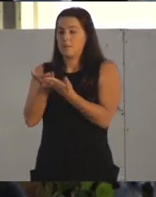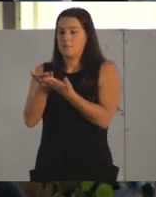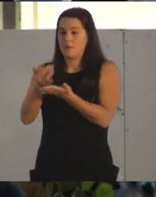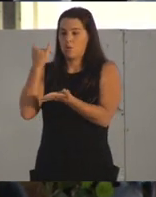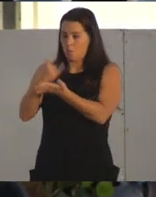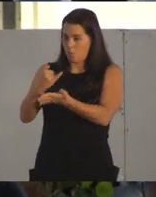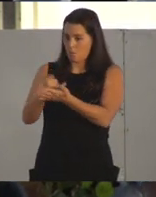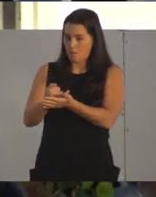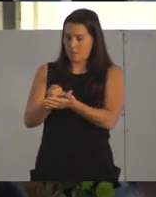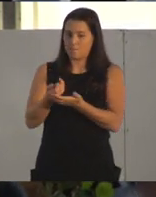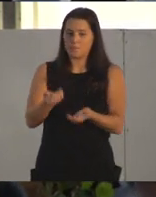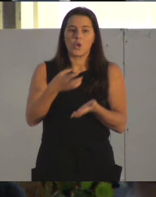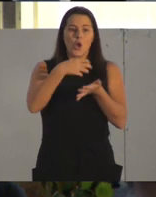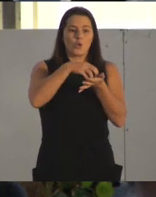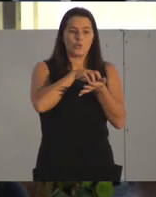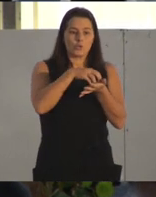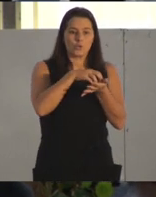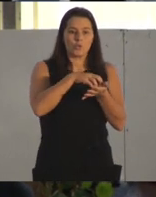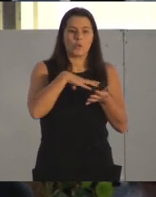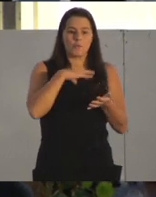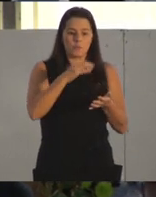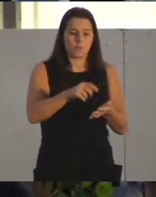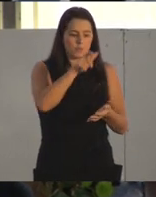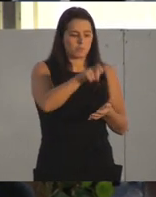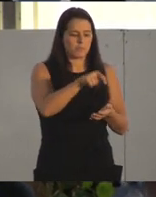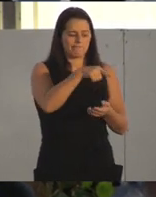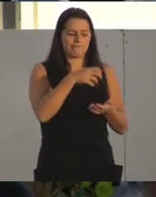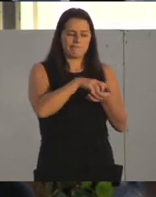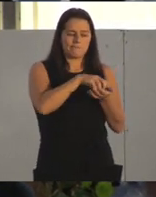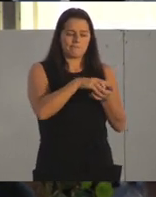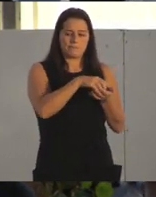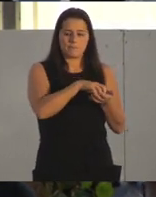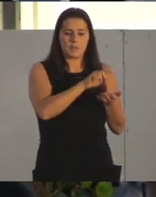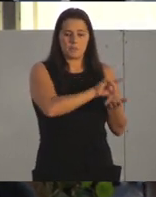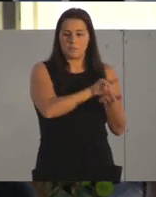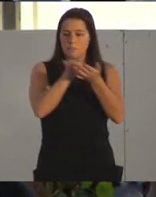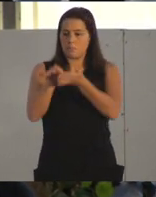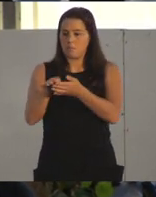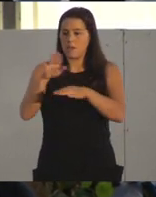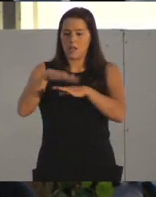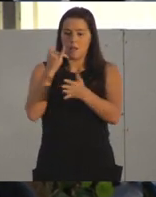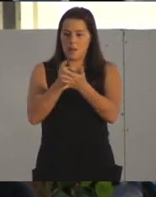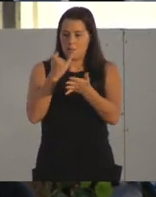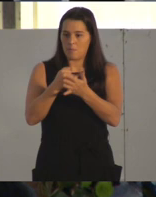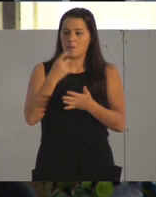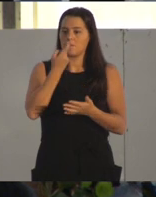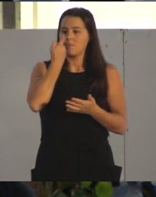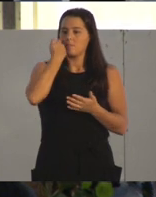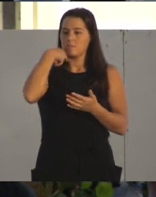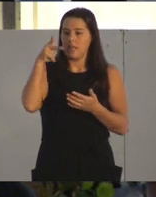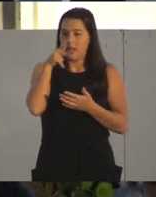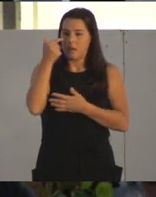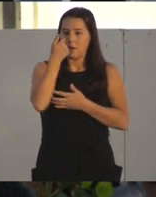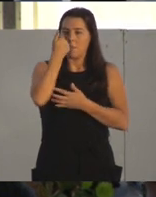una duda, podemos derivar a un usuario a que realice una videofluoroscopia, pero en muchísimas comunidades autónomas es